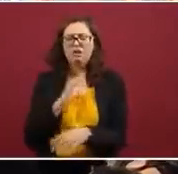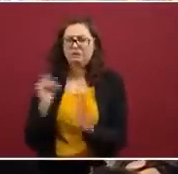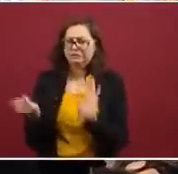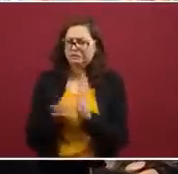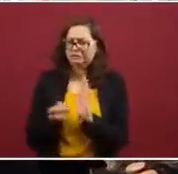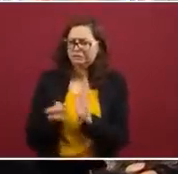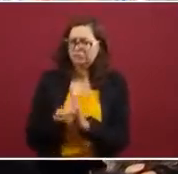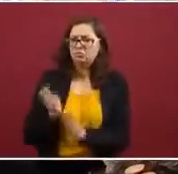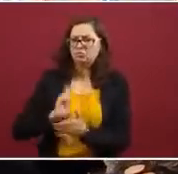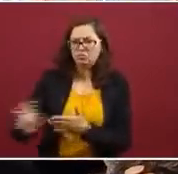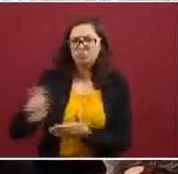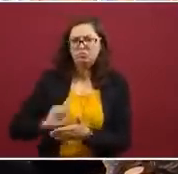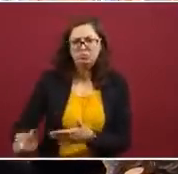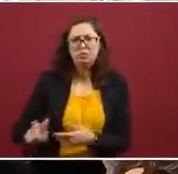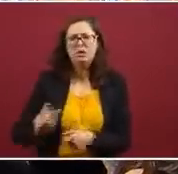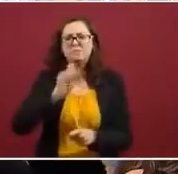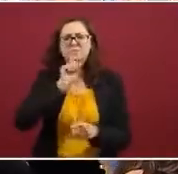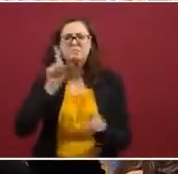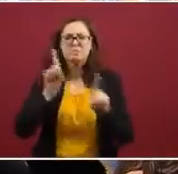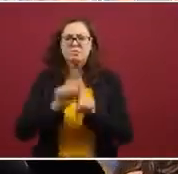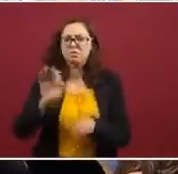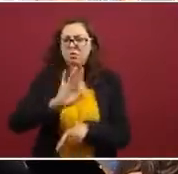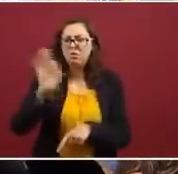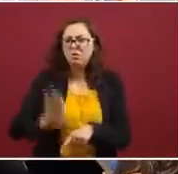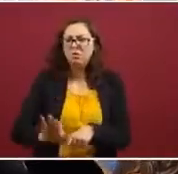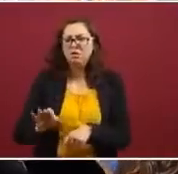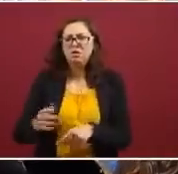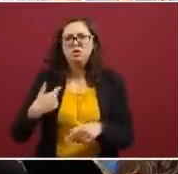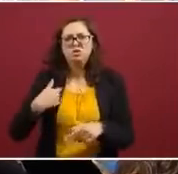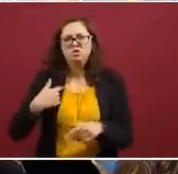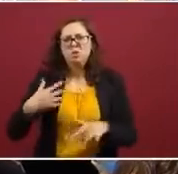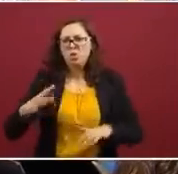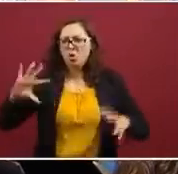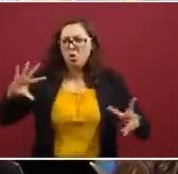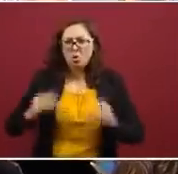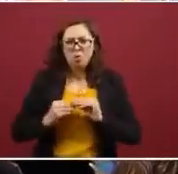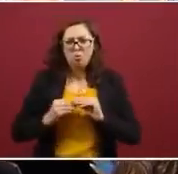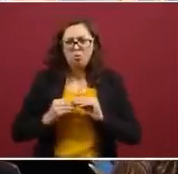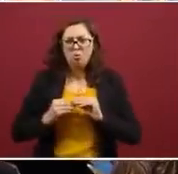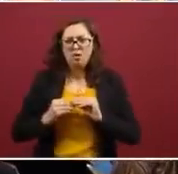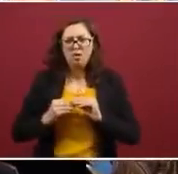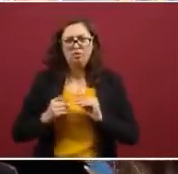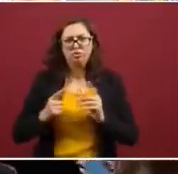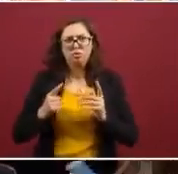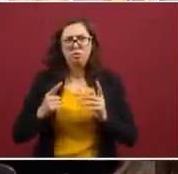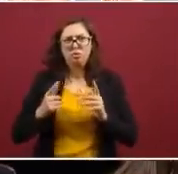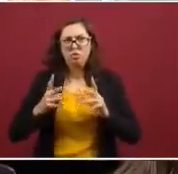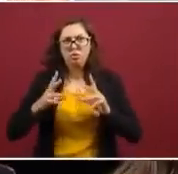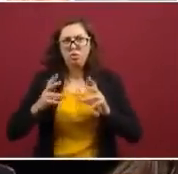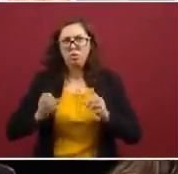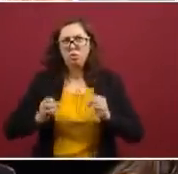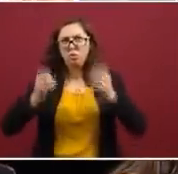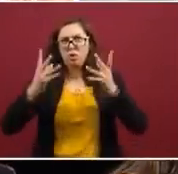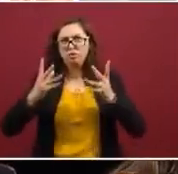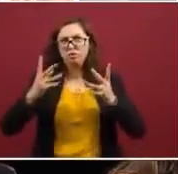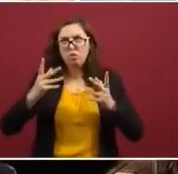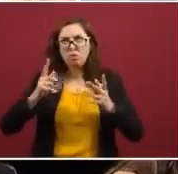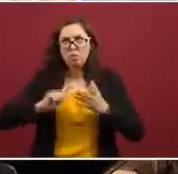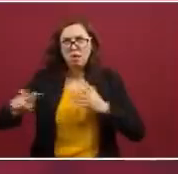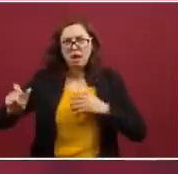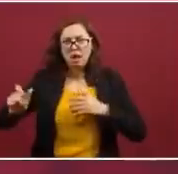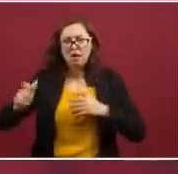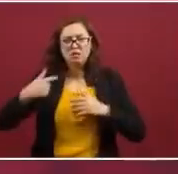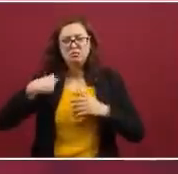condiciones financieras que ahorita yo no tengo, a lo mejor me puede ayudar el director de Pemex, pero no hay